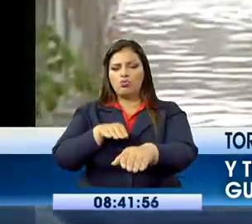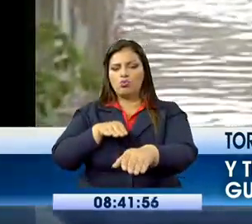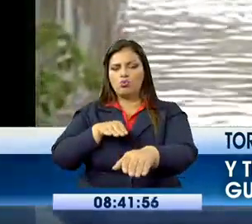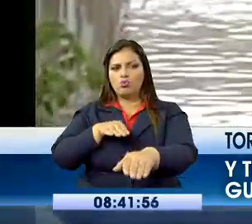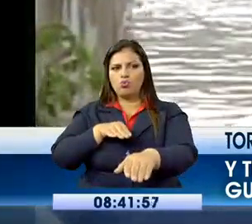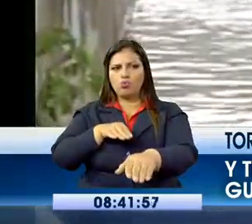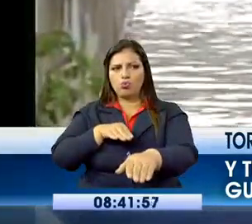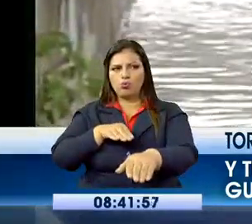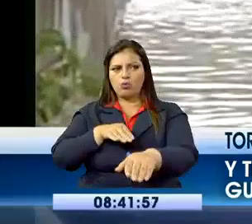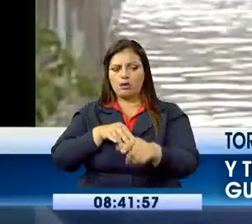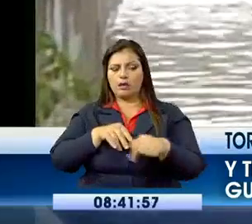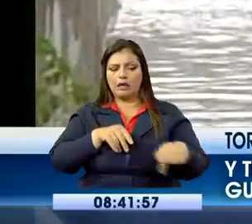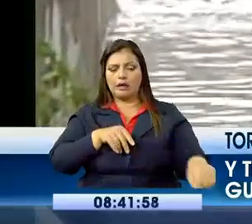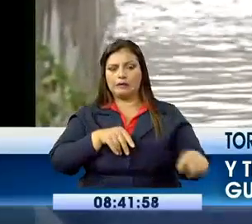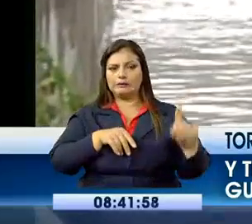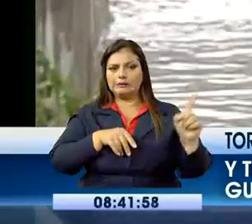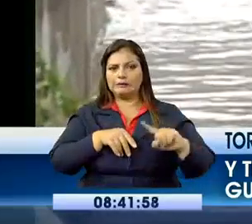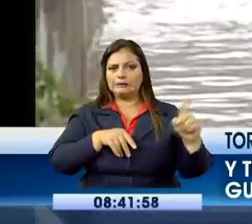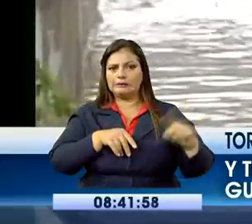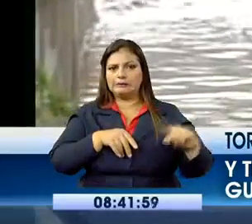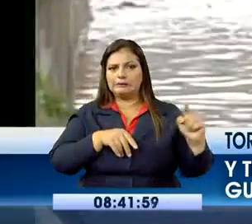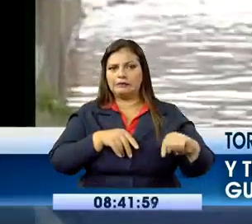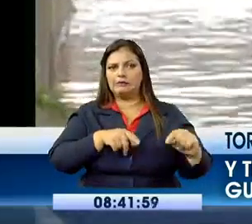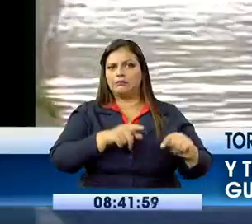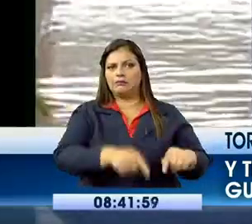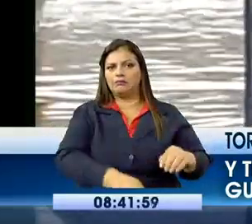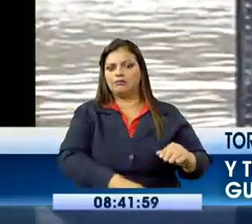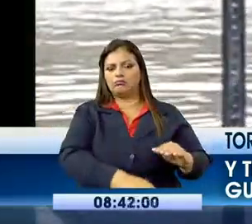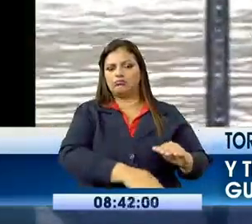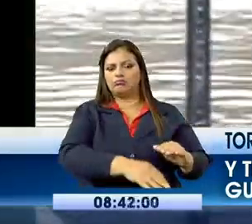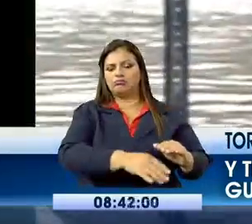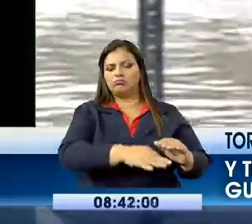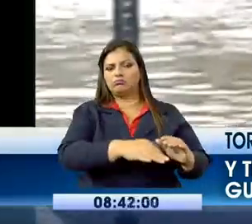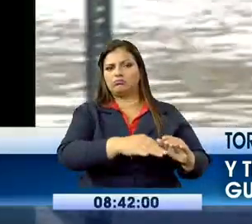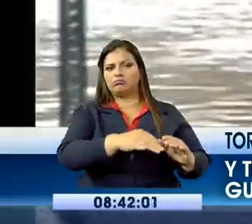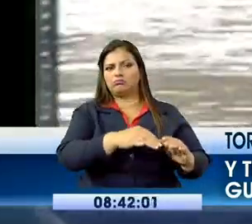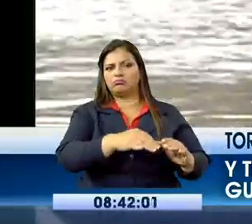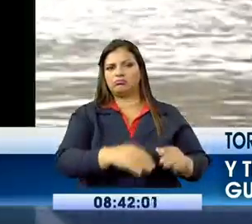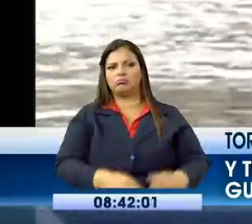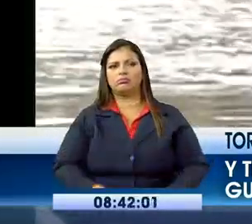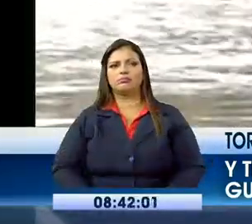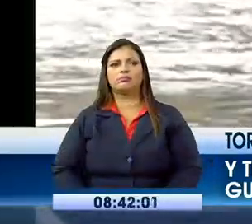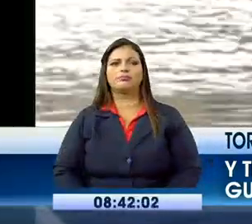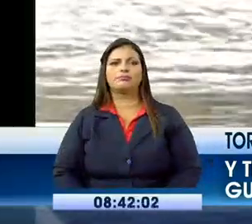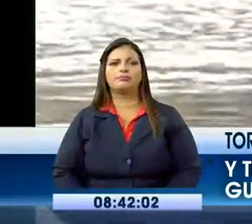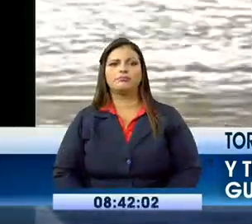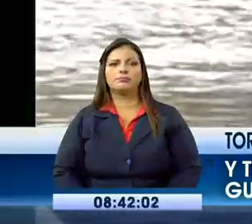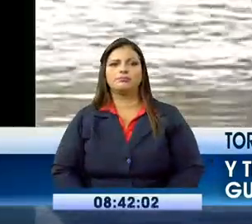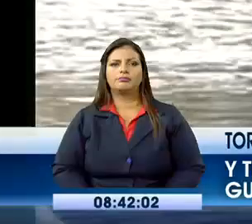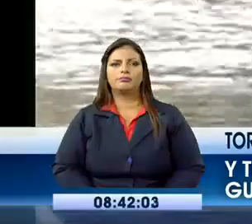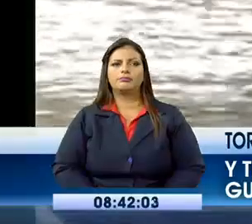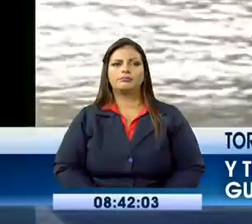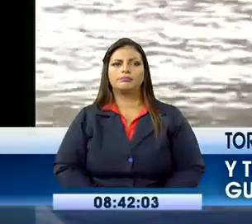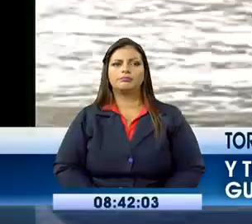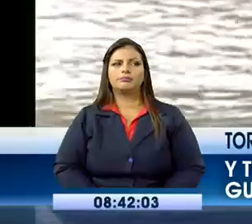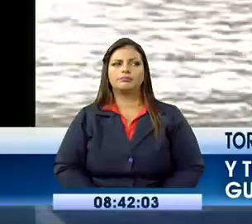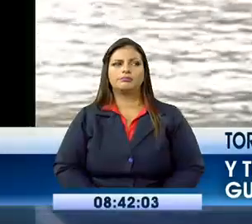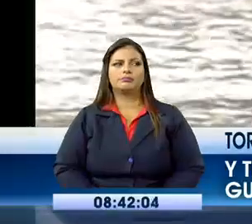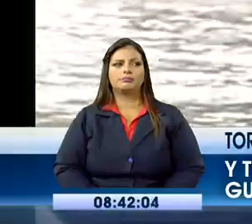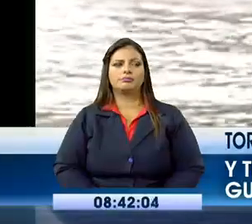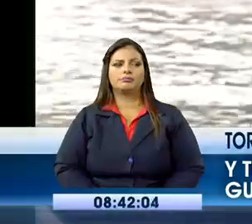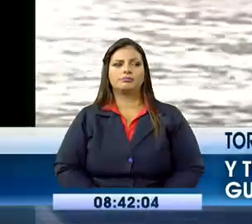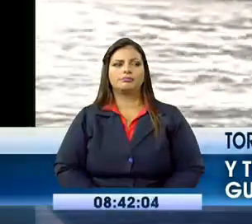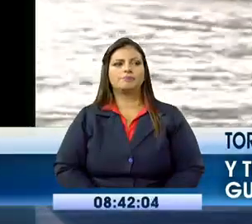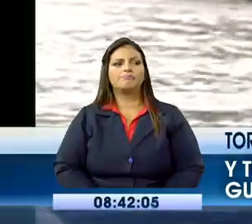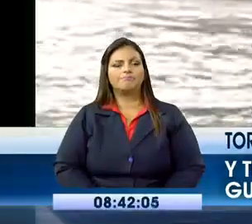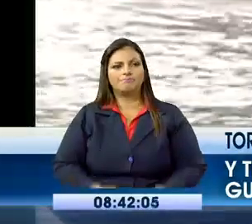tratar de no atravesar esta parte que está bastante, bueno, honda, está bastante honda, de lo que se conoce